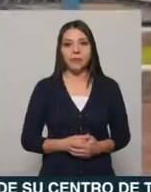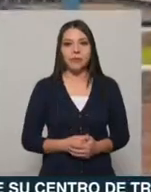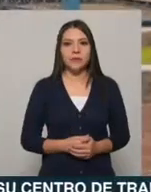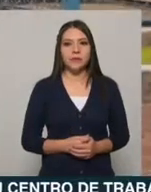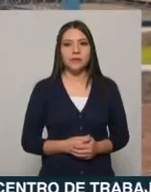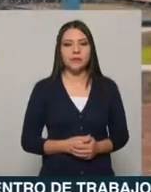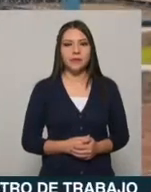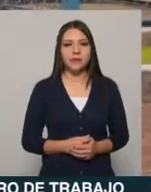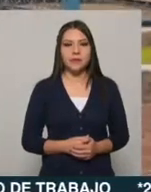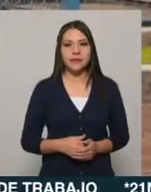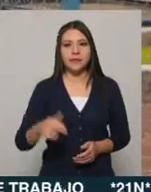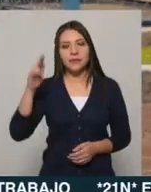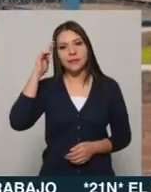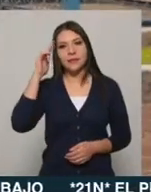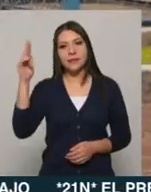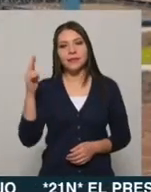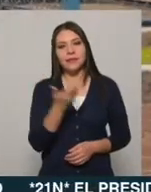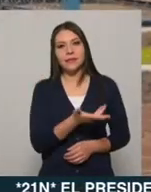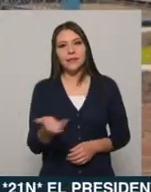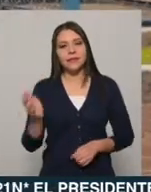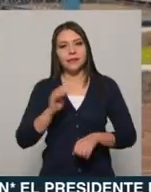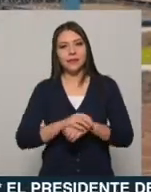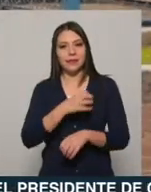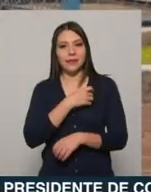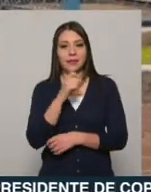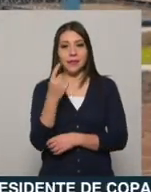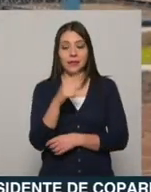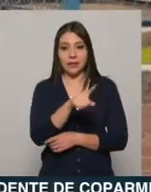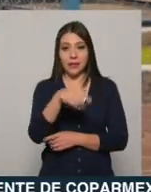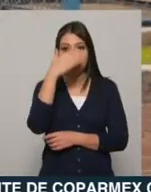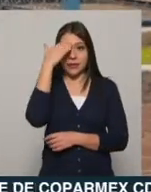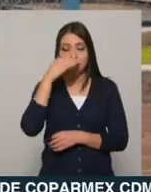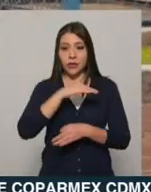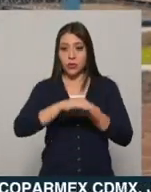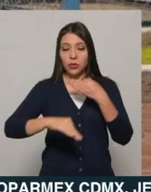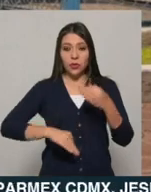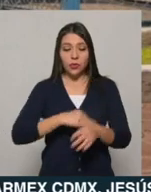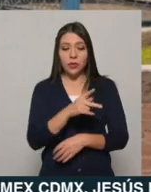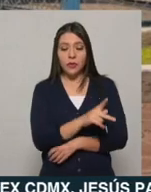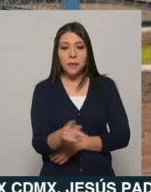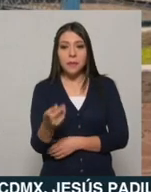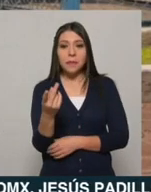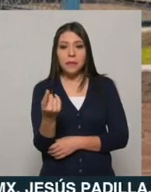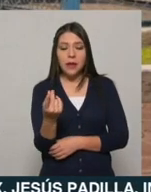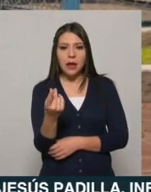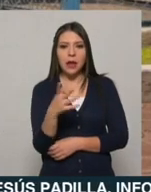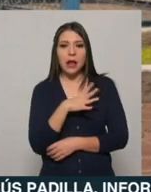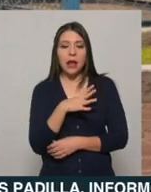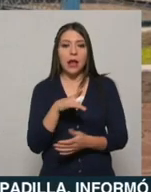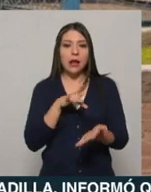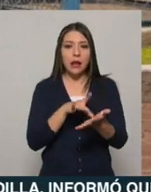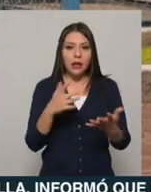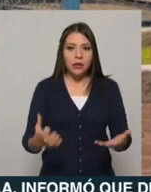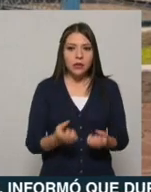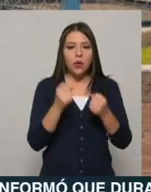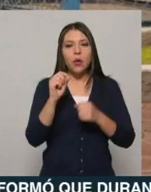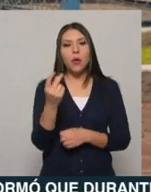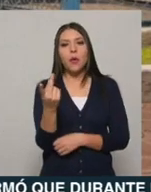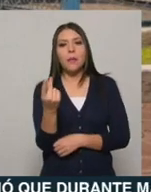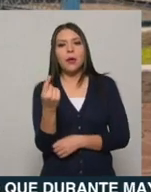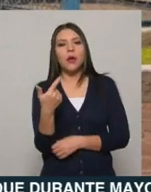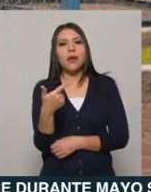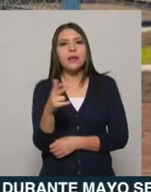Hola amigos de Capital 21, ¿sabían que no todos los lomitos son mascotas? También hay perros rescatistas como Frida o hay perros guía como en este caso